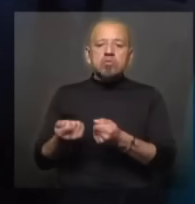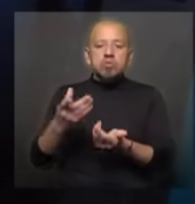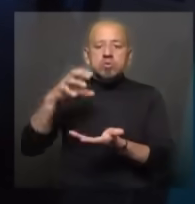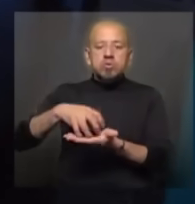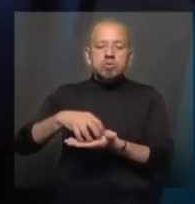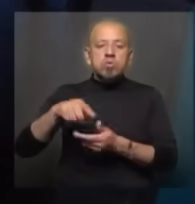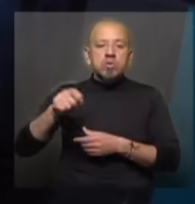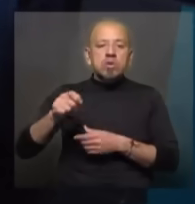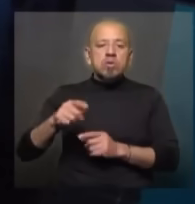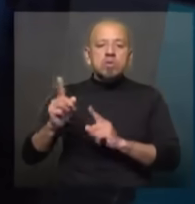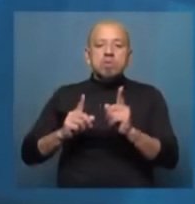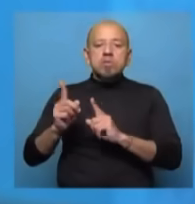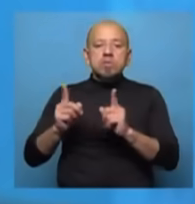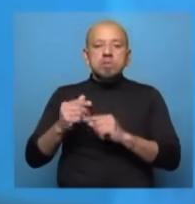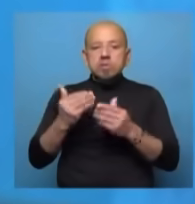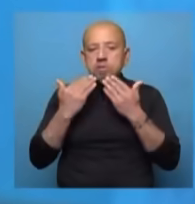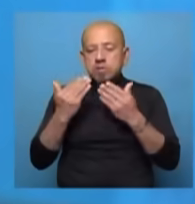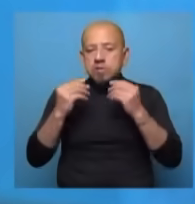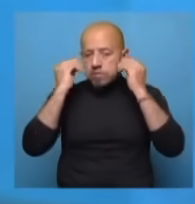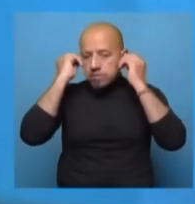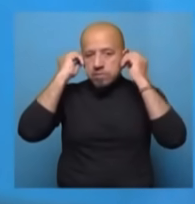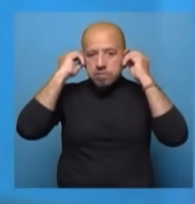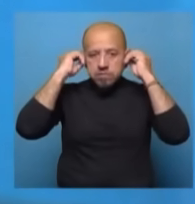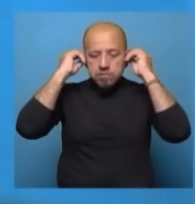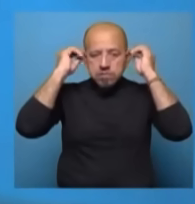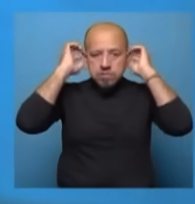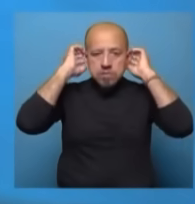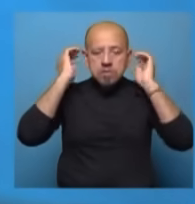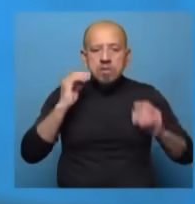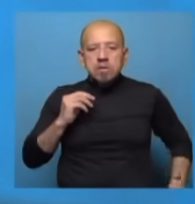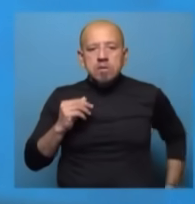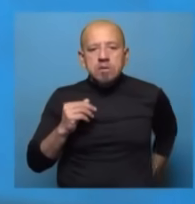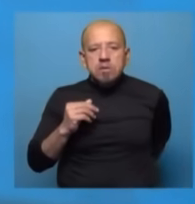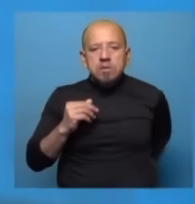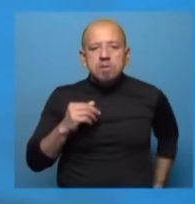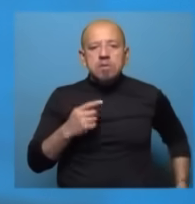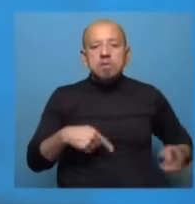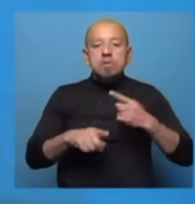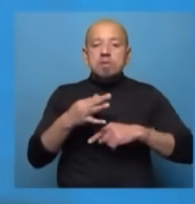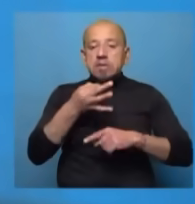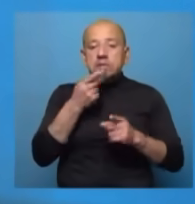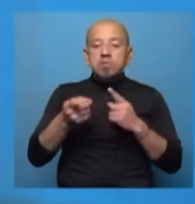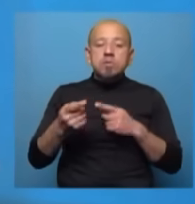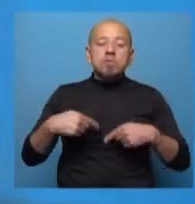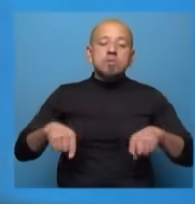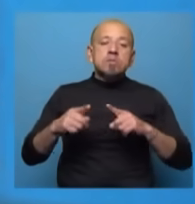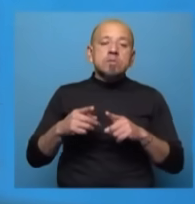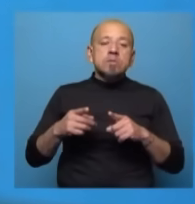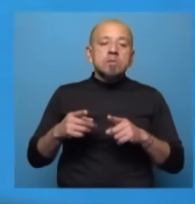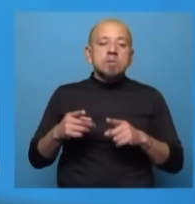jurídico de la universidad no sí lo agradecemos profundamente valoramos cada una de sus palabras en este circunstancia tan especial